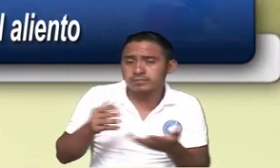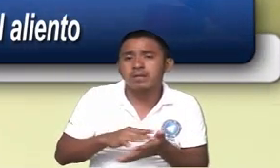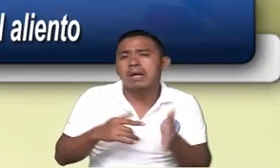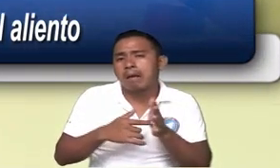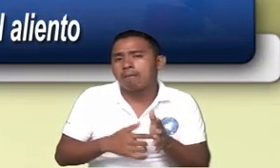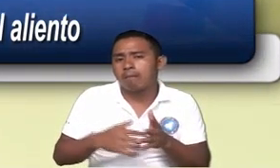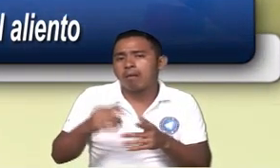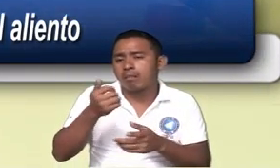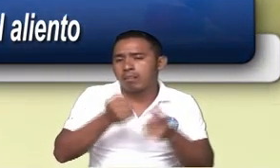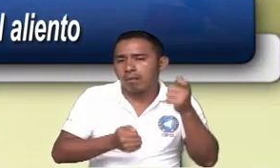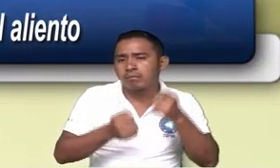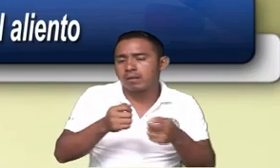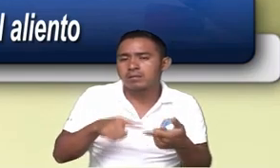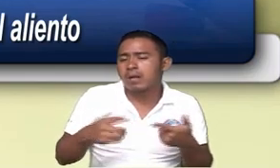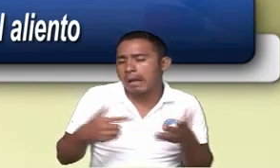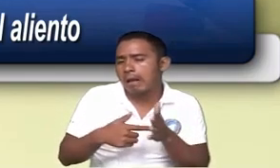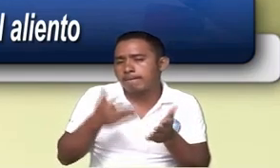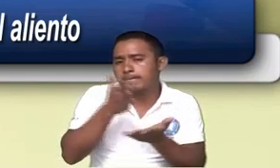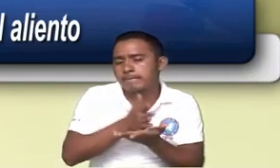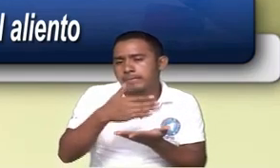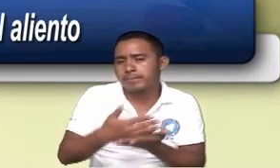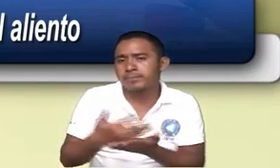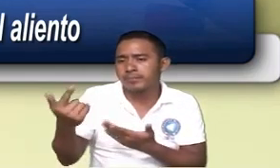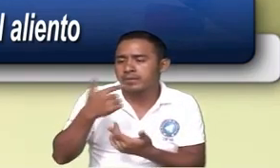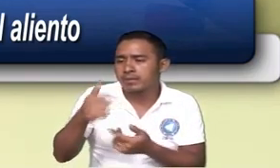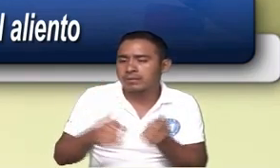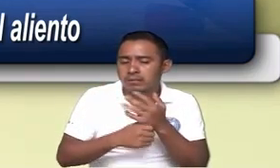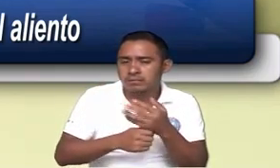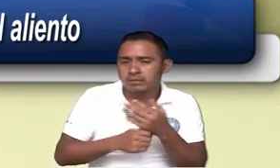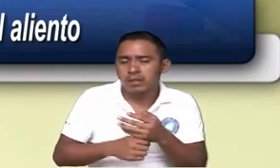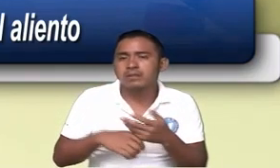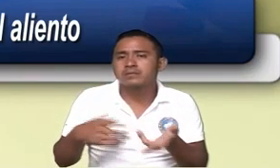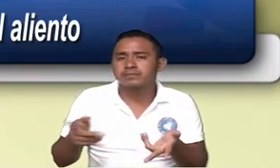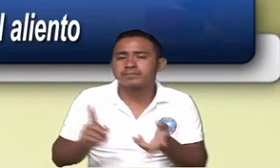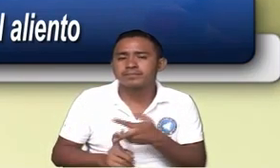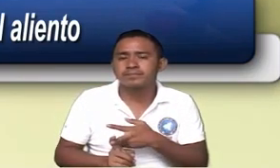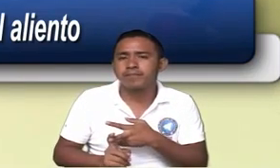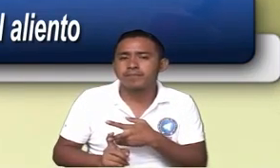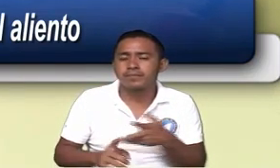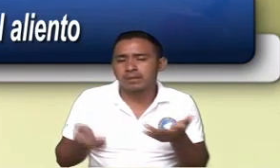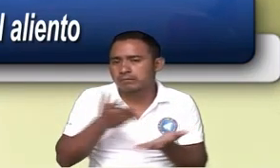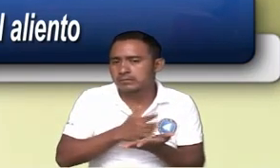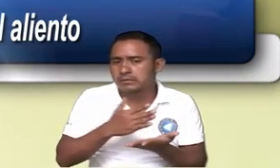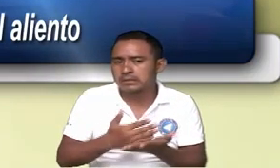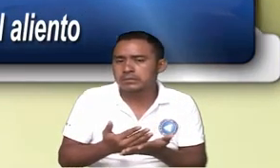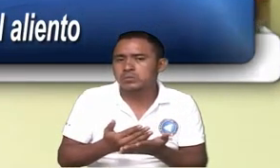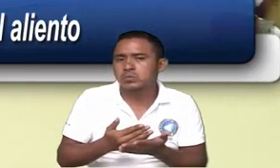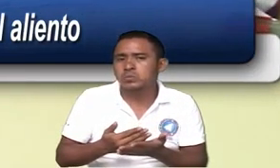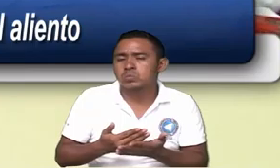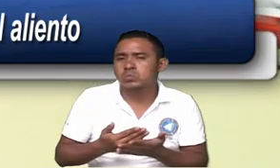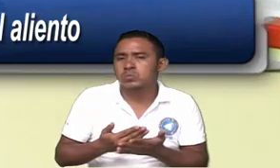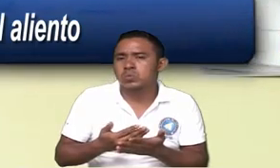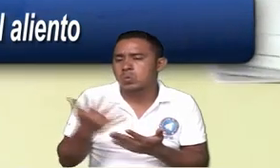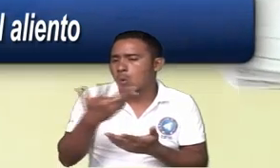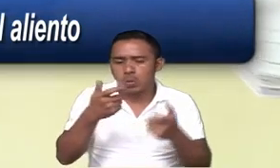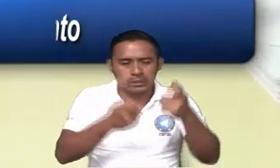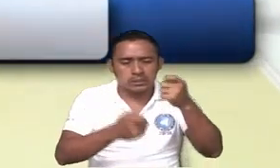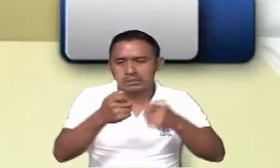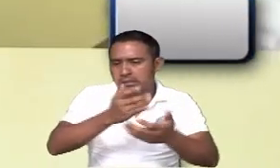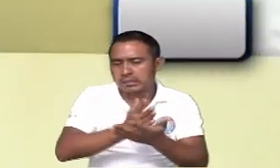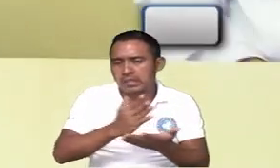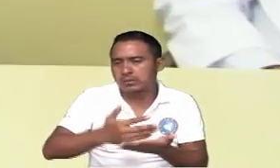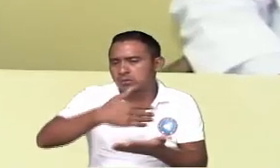lácteos, por ejemplo, el queso. Ya decía usted la carne, obviamente. Sí. La carne, todos los productos lácteos